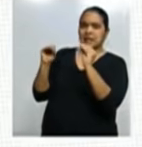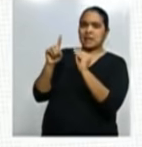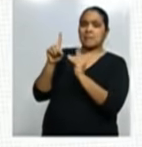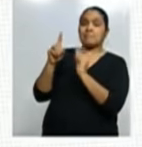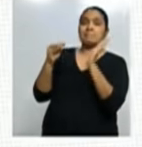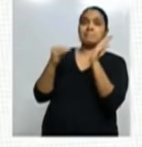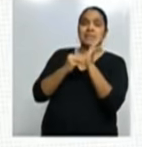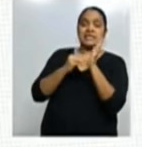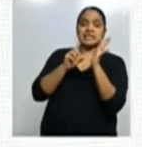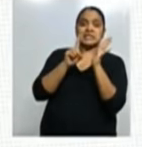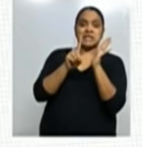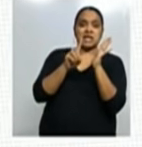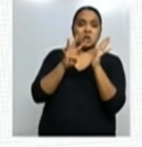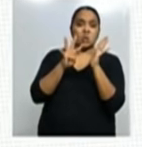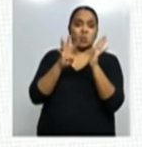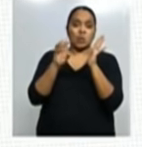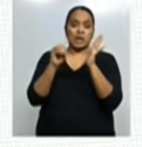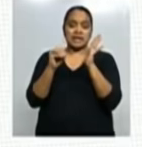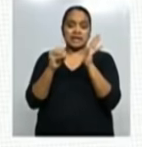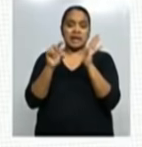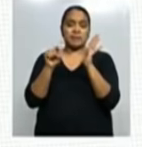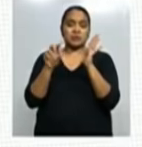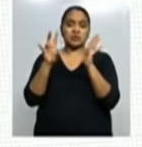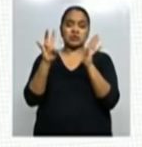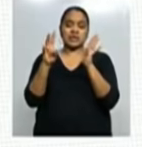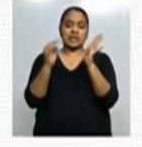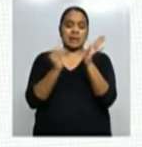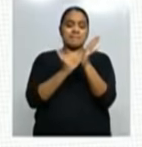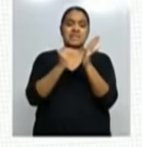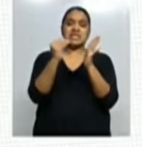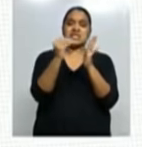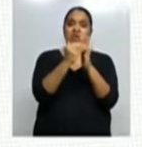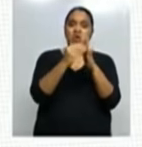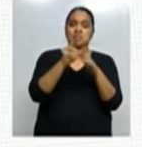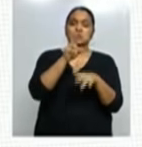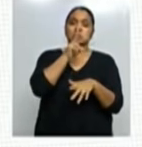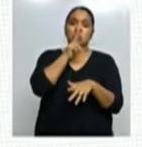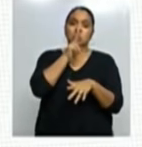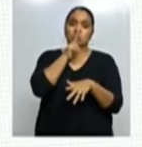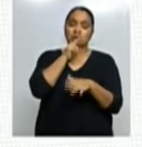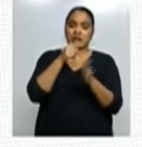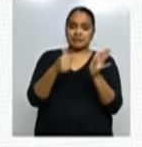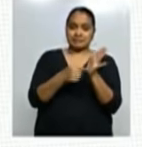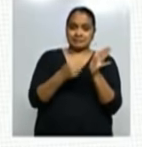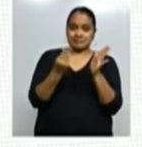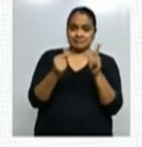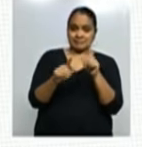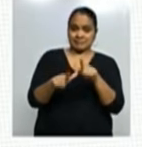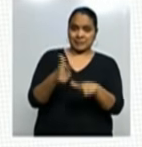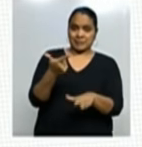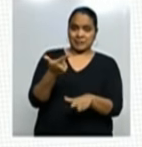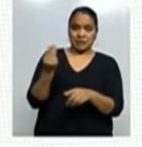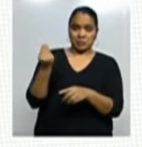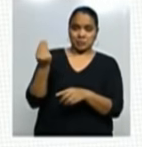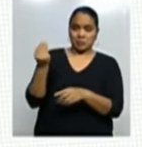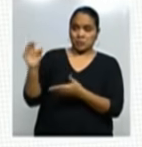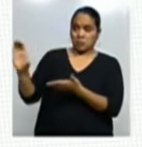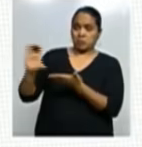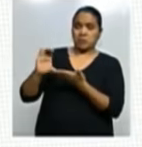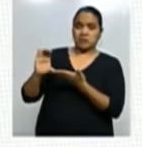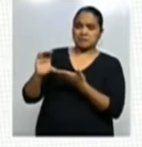1.140.7 millones de lempiras. Eso quedó en la economía, no nos tuvieron que pagar, y yo no lo veo